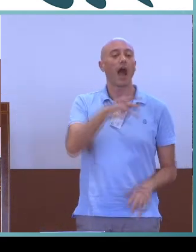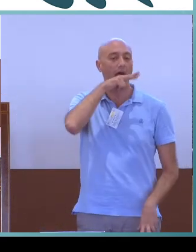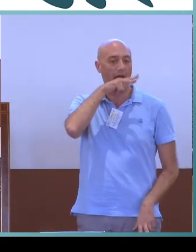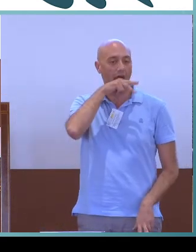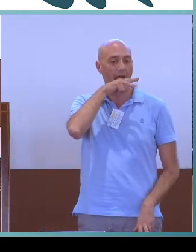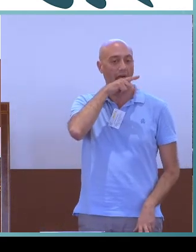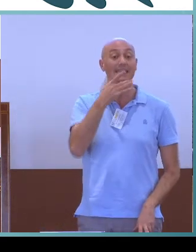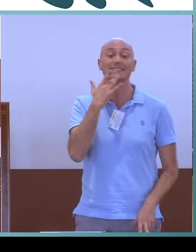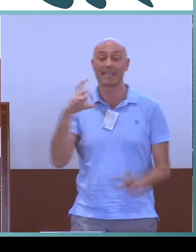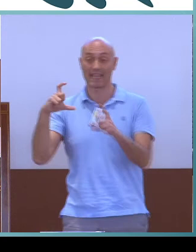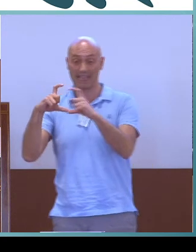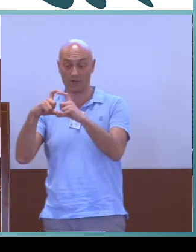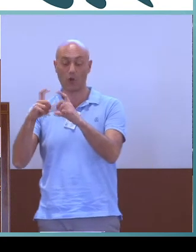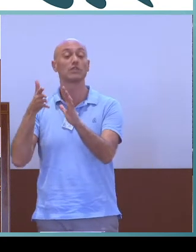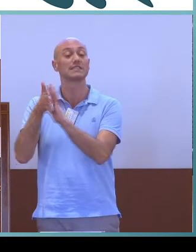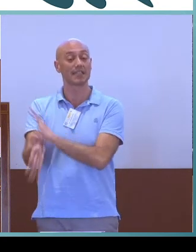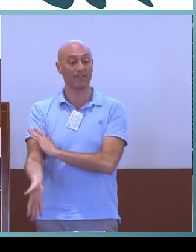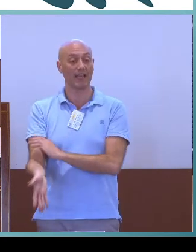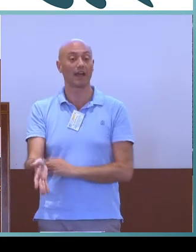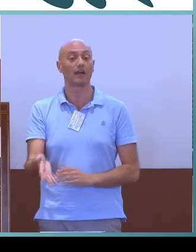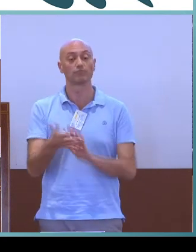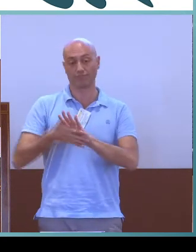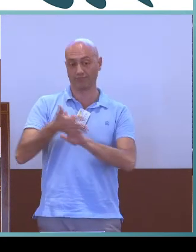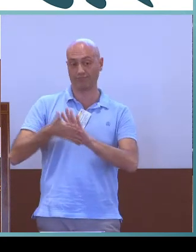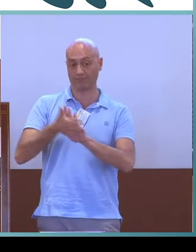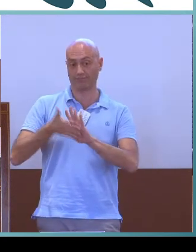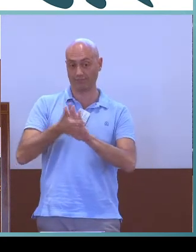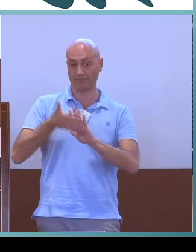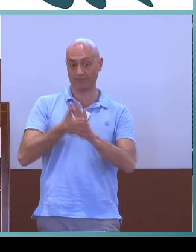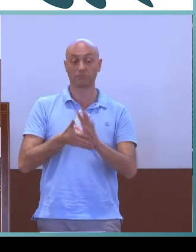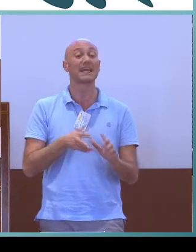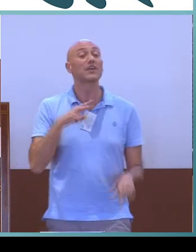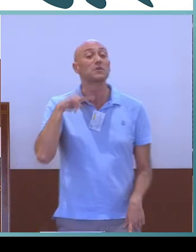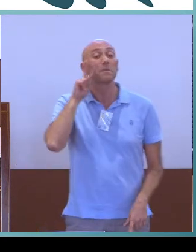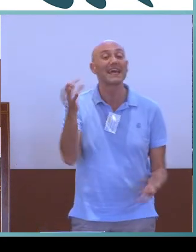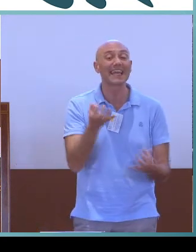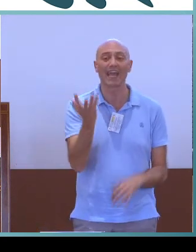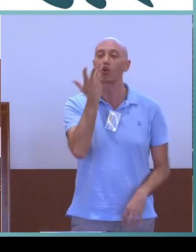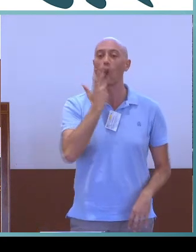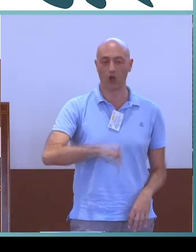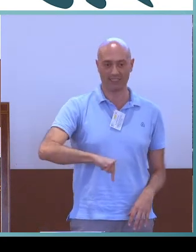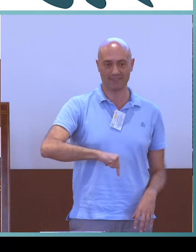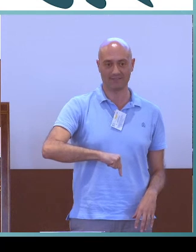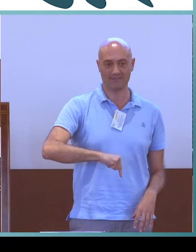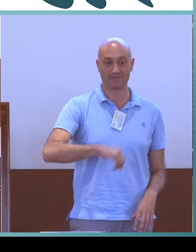círculo. La medida que utilizamos fue el tiempo de respuestas y también los números de